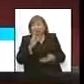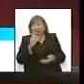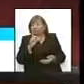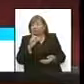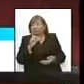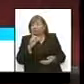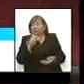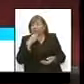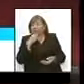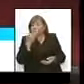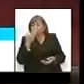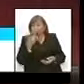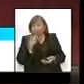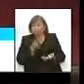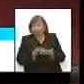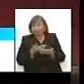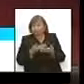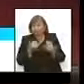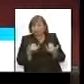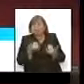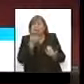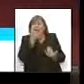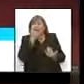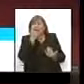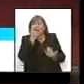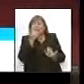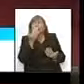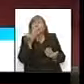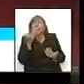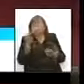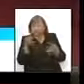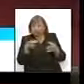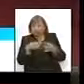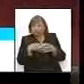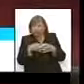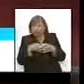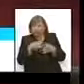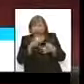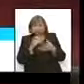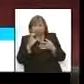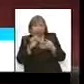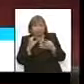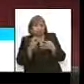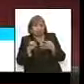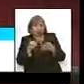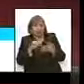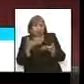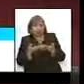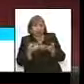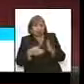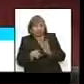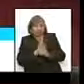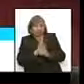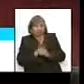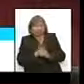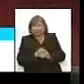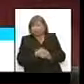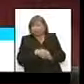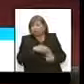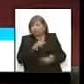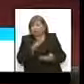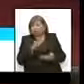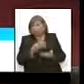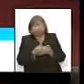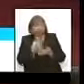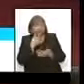expresiones, pero ahora, ¿qué pasa si se concentra como lo característico principal de esta ley, de esta elección? Porque todas las otras